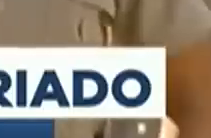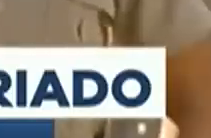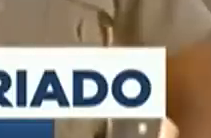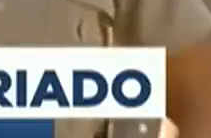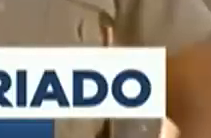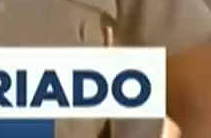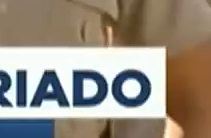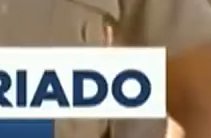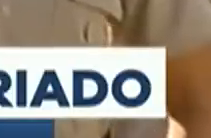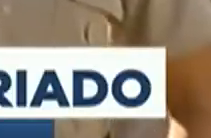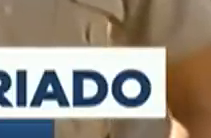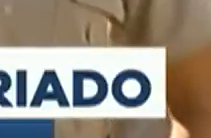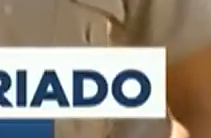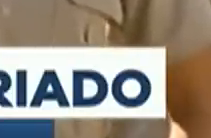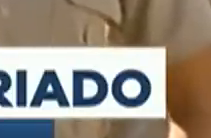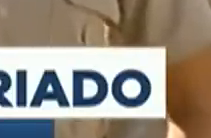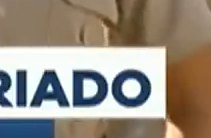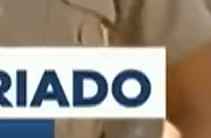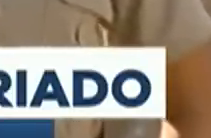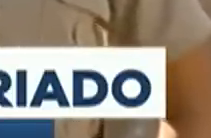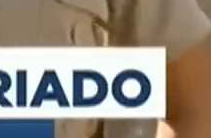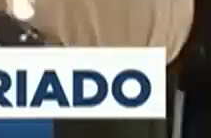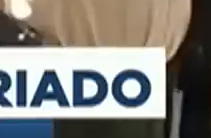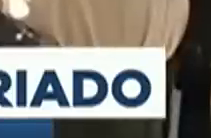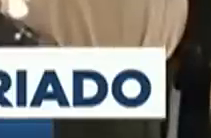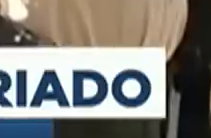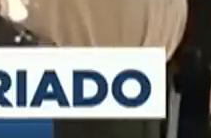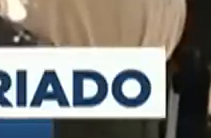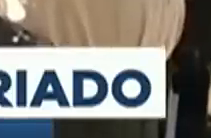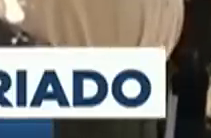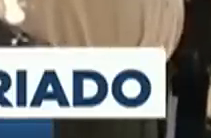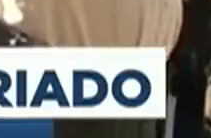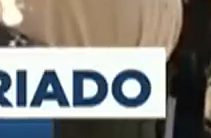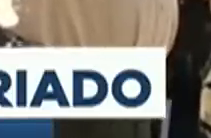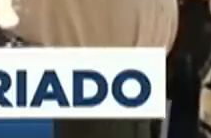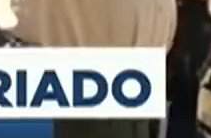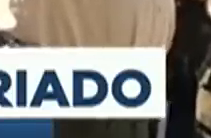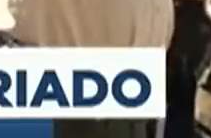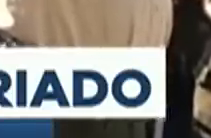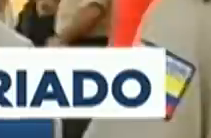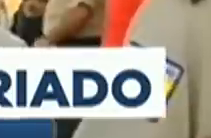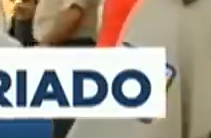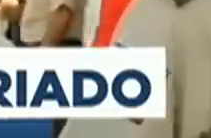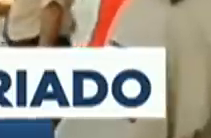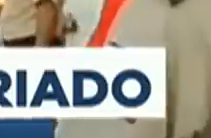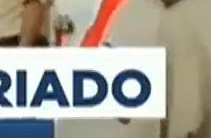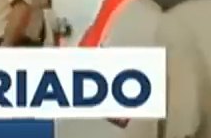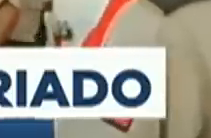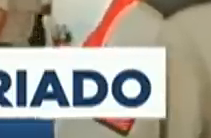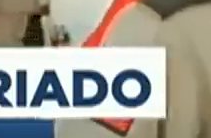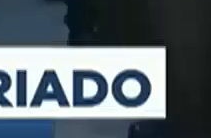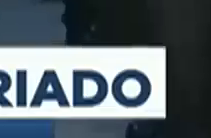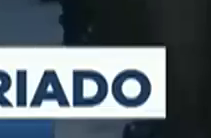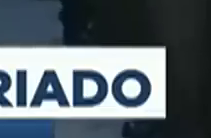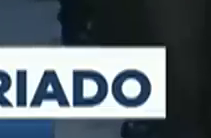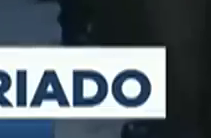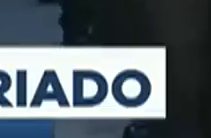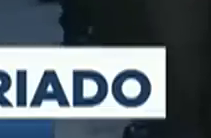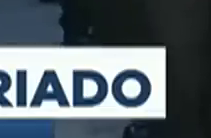Más de 40,000 efectivos de la Policía Nacional garantizarán la seguridad durante este feriado del 9 de octubre.